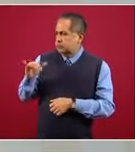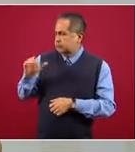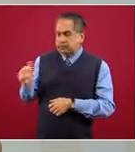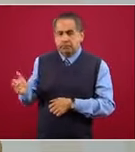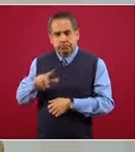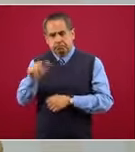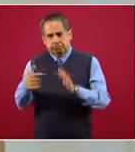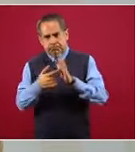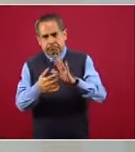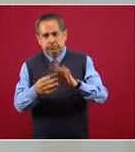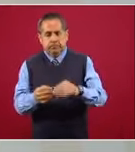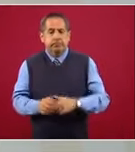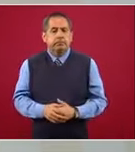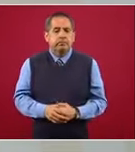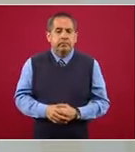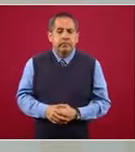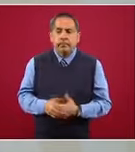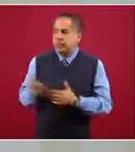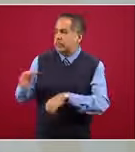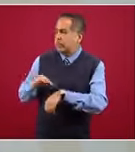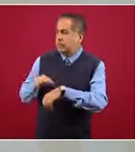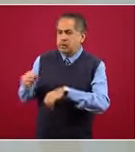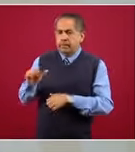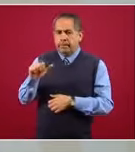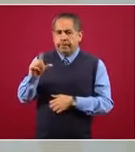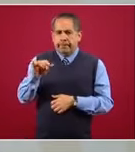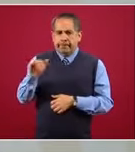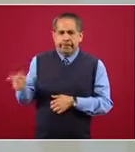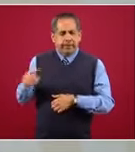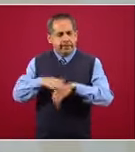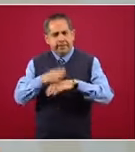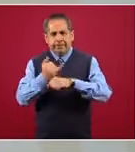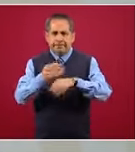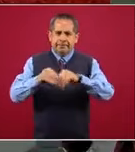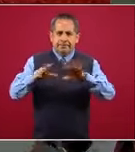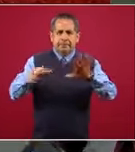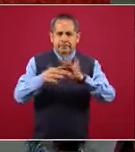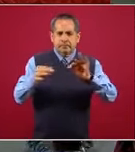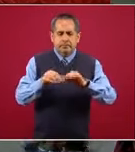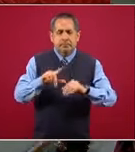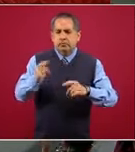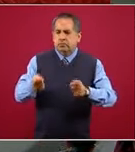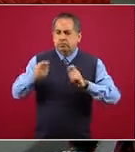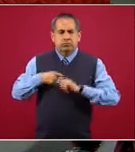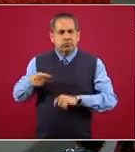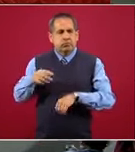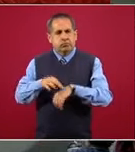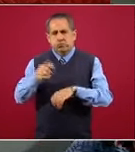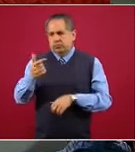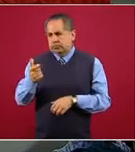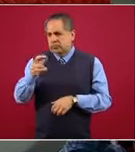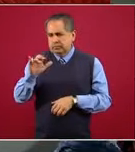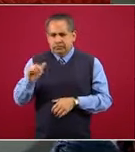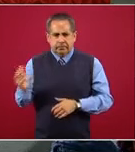presentará en unos minutos. Le pido al doctor Alomía si presenta de manera sintética el informe y luego el doctor García presenta lo